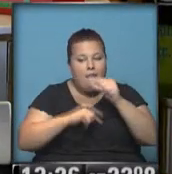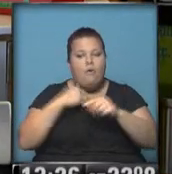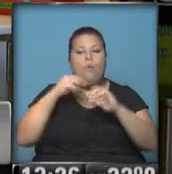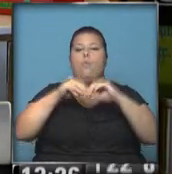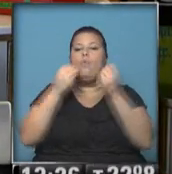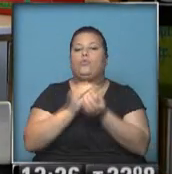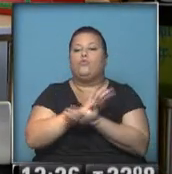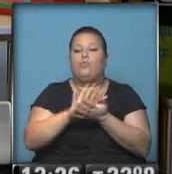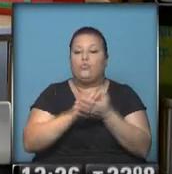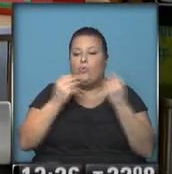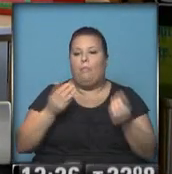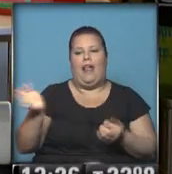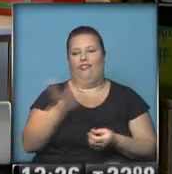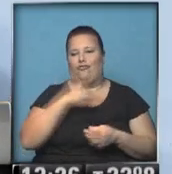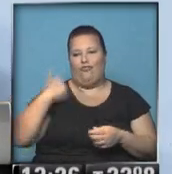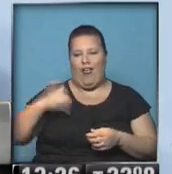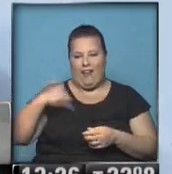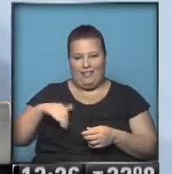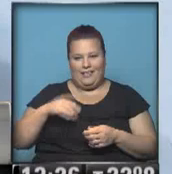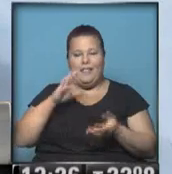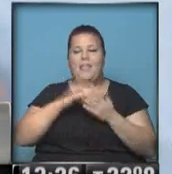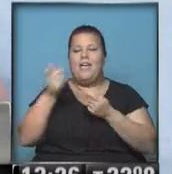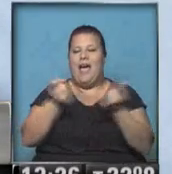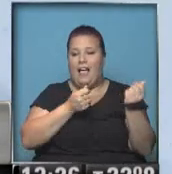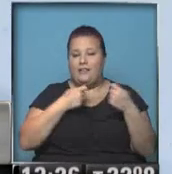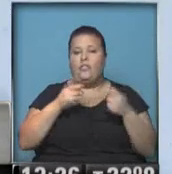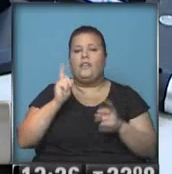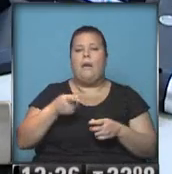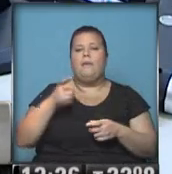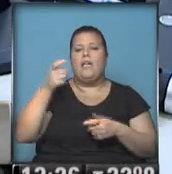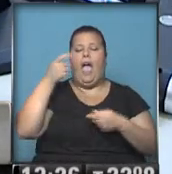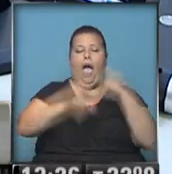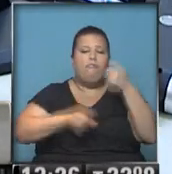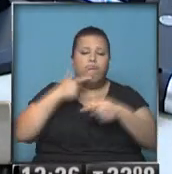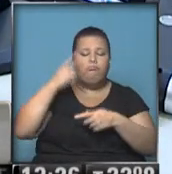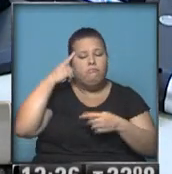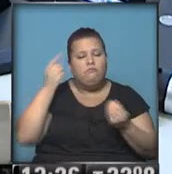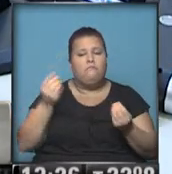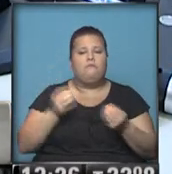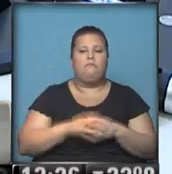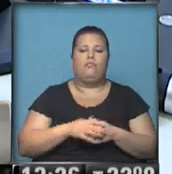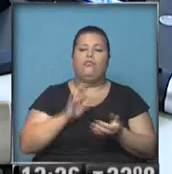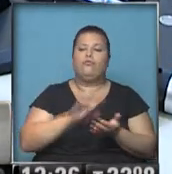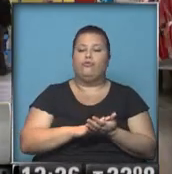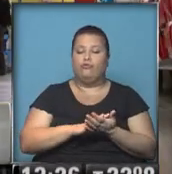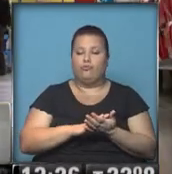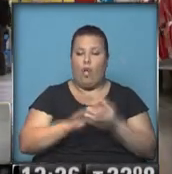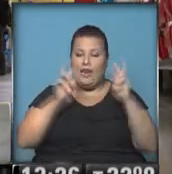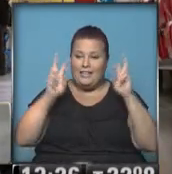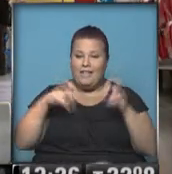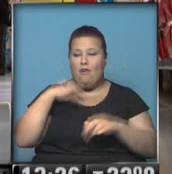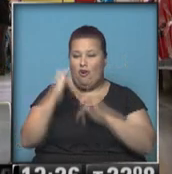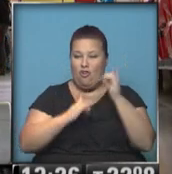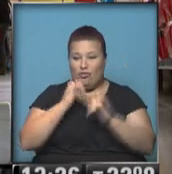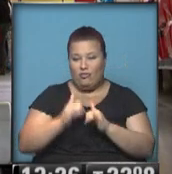resultado para todos los argentinos en su rol de consumidores. Hubo aportes de asociaciones de consumidores, por ejemplo, en lo que tiene que ver con lo que